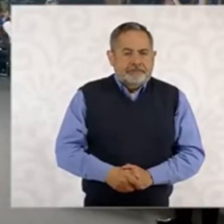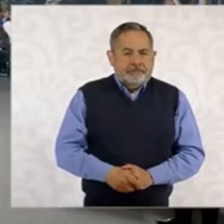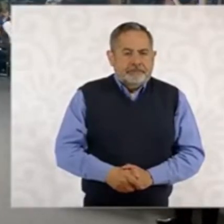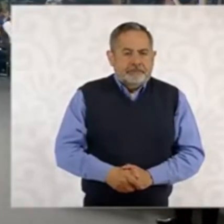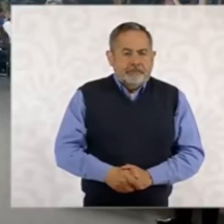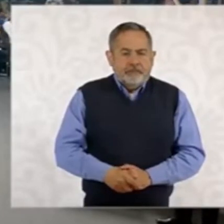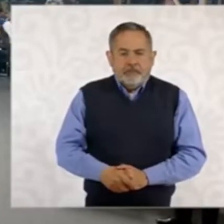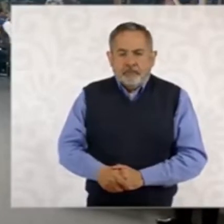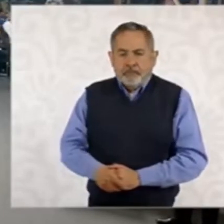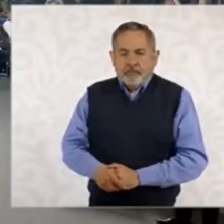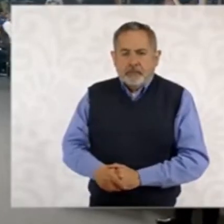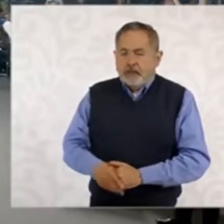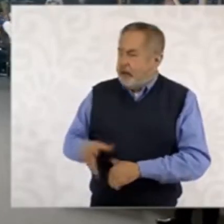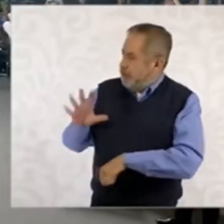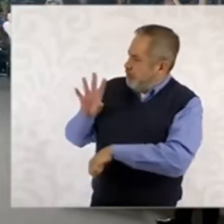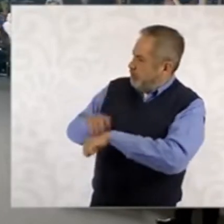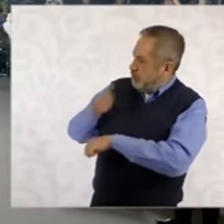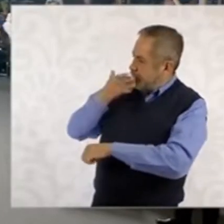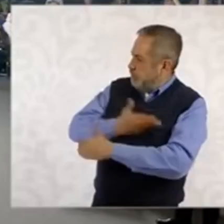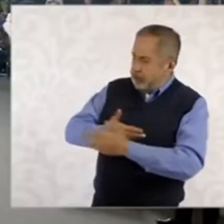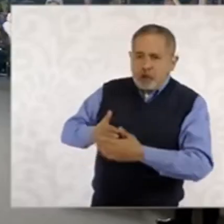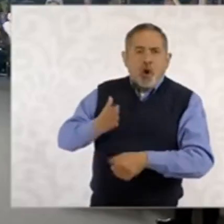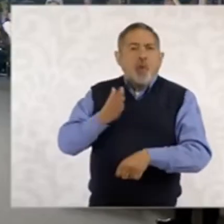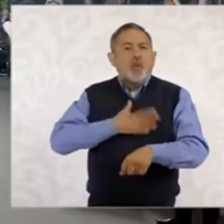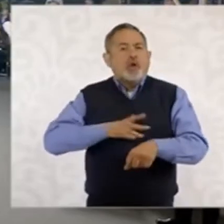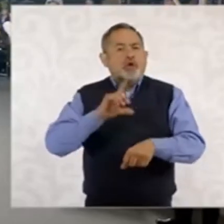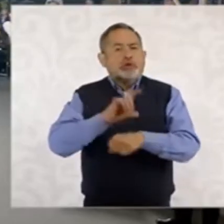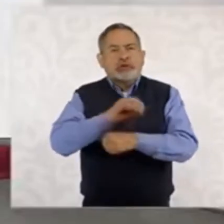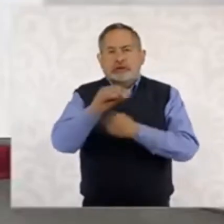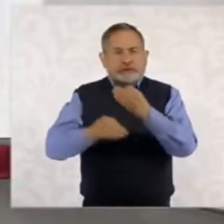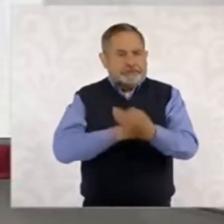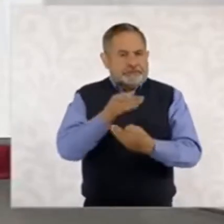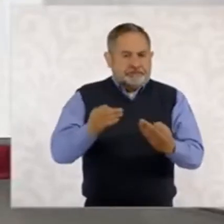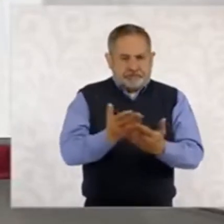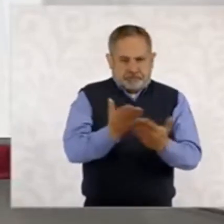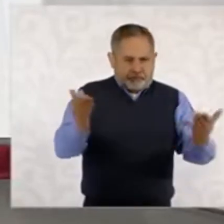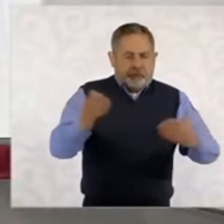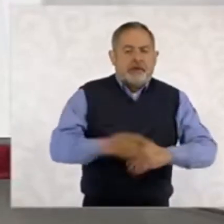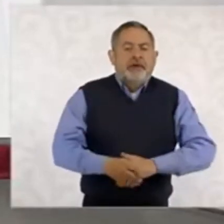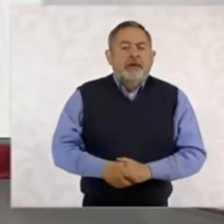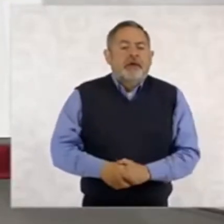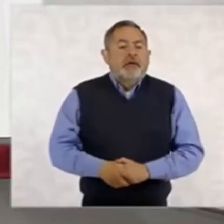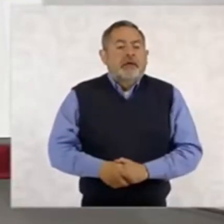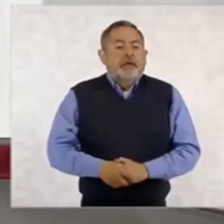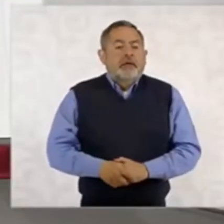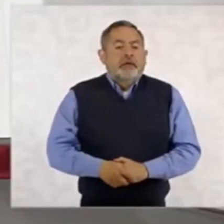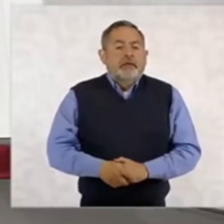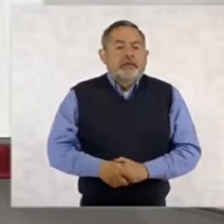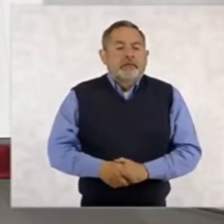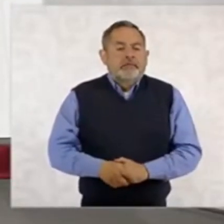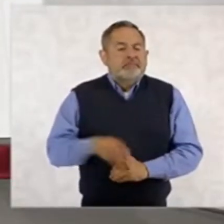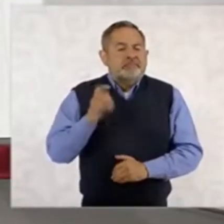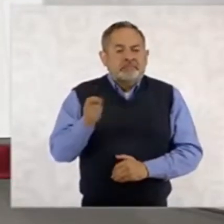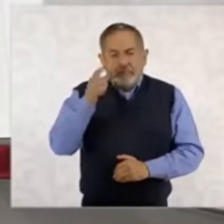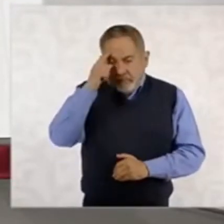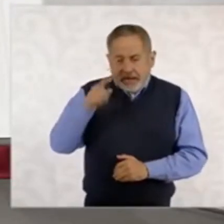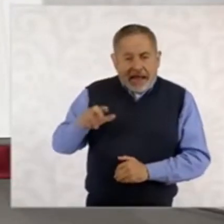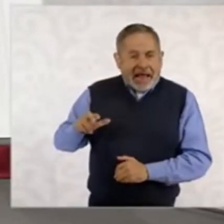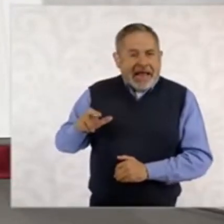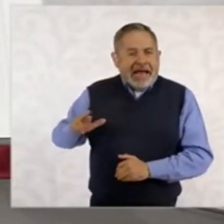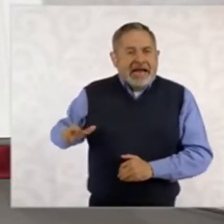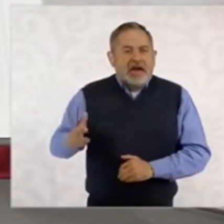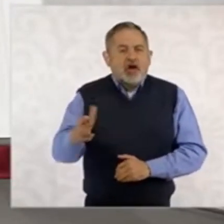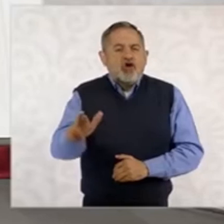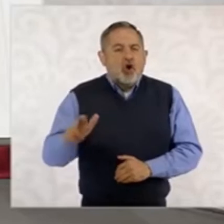Con su permiso, presidenta, muy buenos días a todas y a todos. En cuanto a las acciones de saneamiento y remediación del